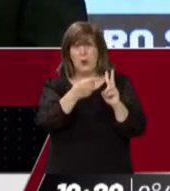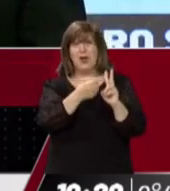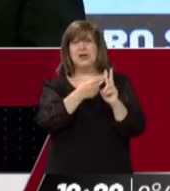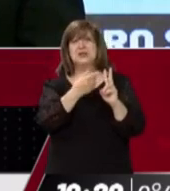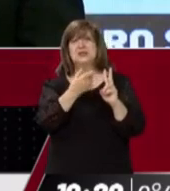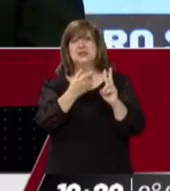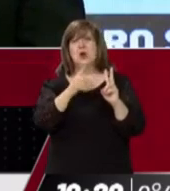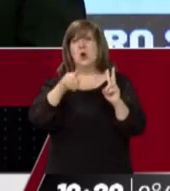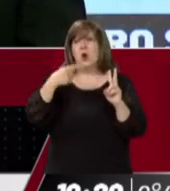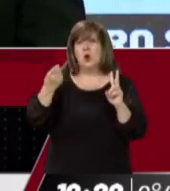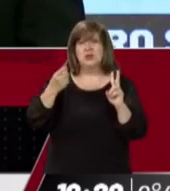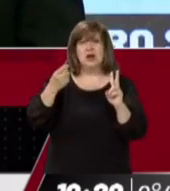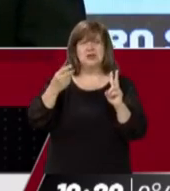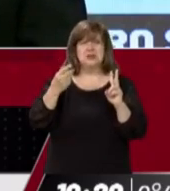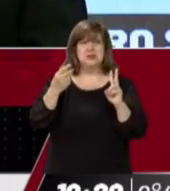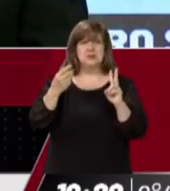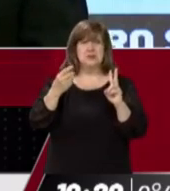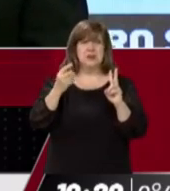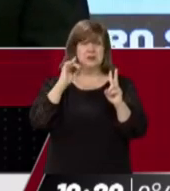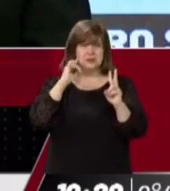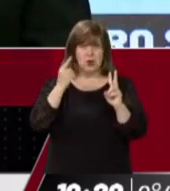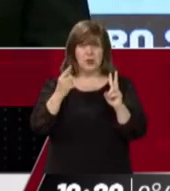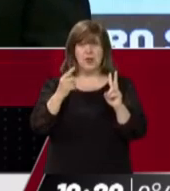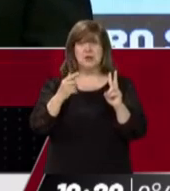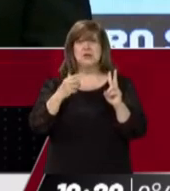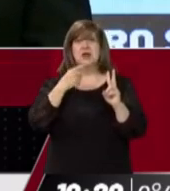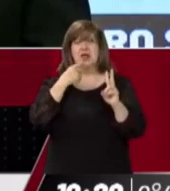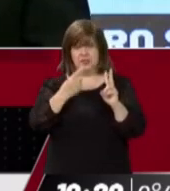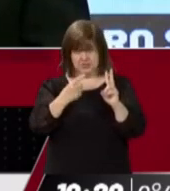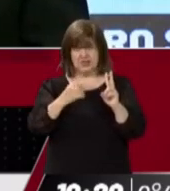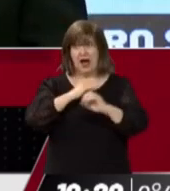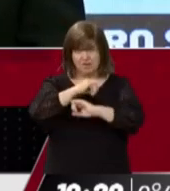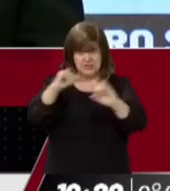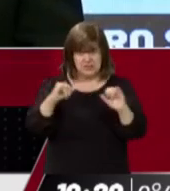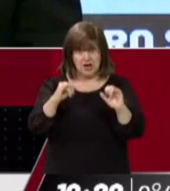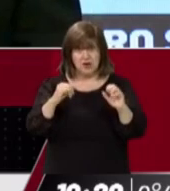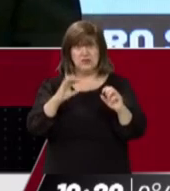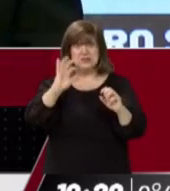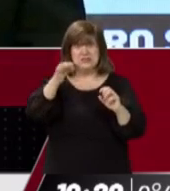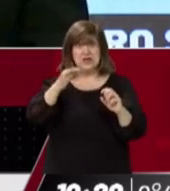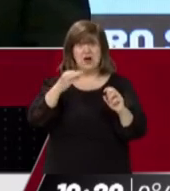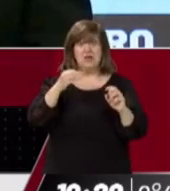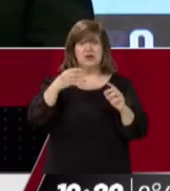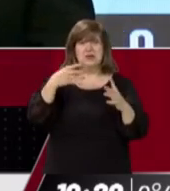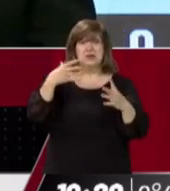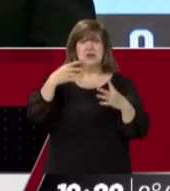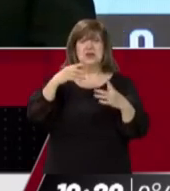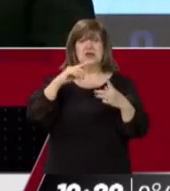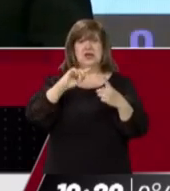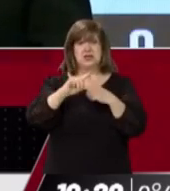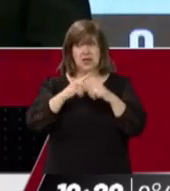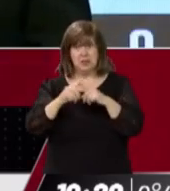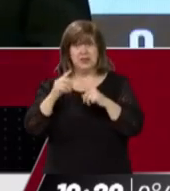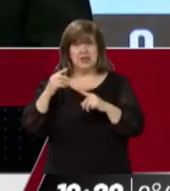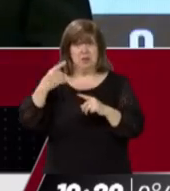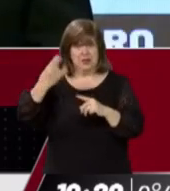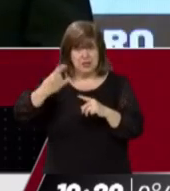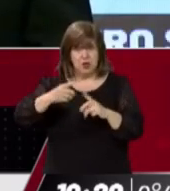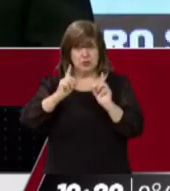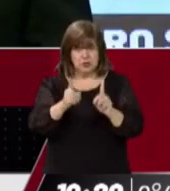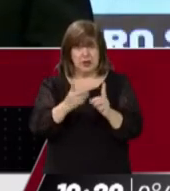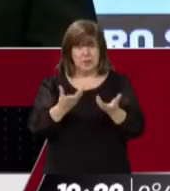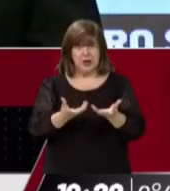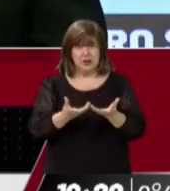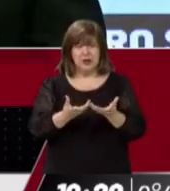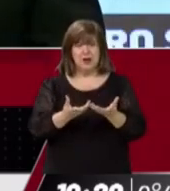como otras víctimas de que se los ha llamado mentirosos de que se ha llamado mentirosos algunos de los intérpretes qué tanto